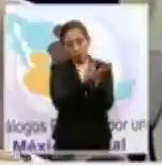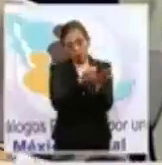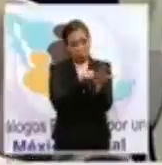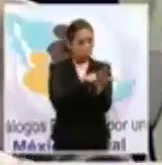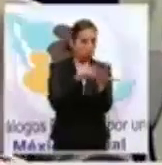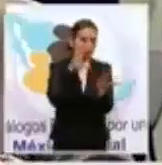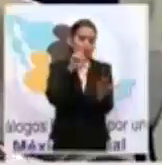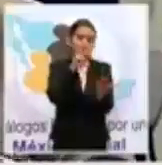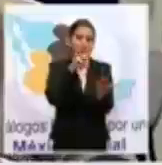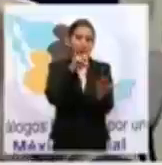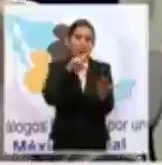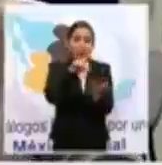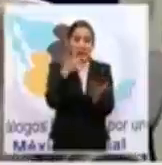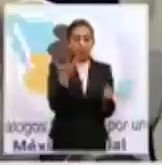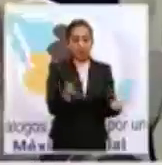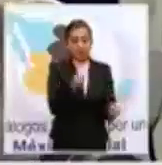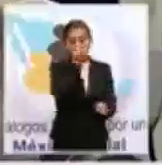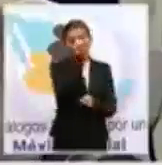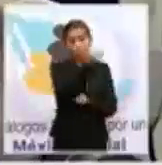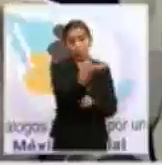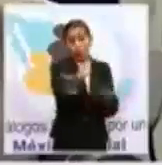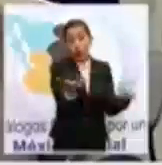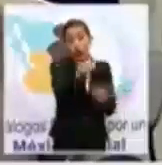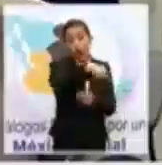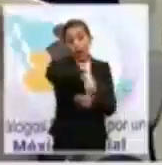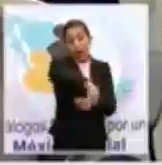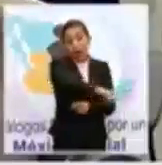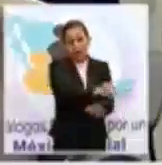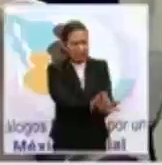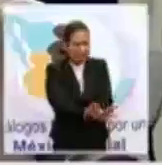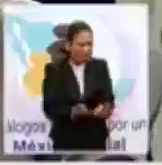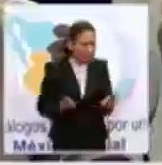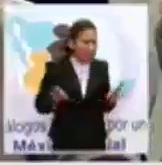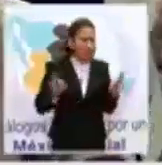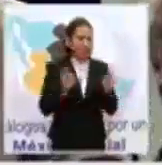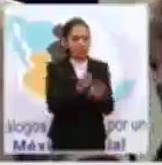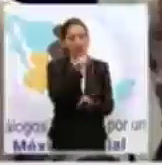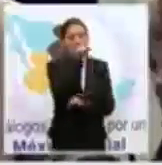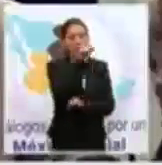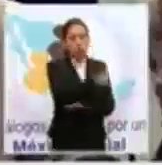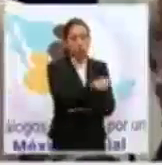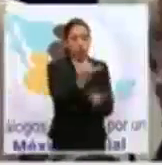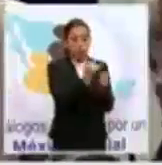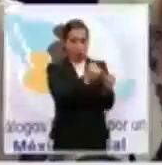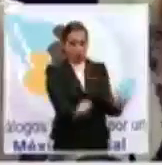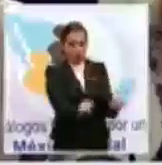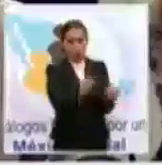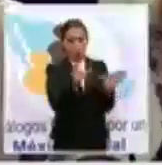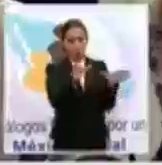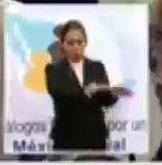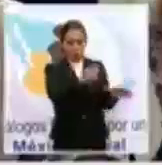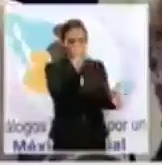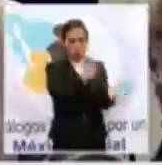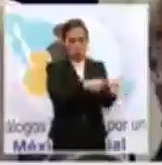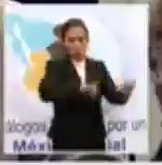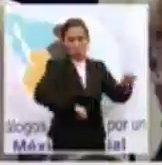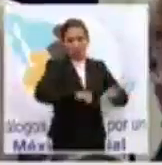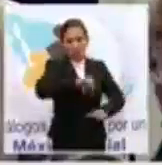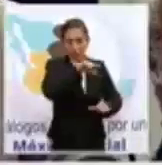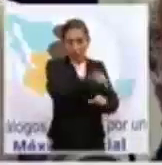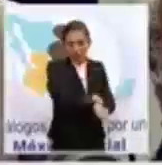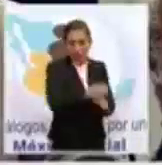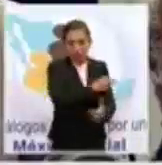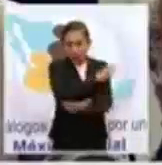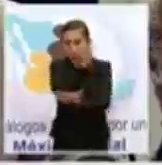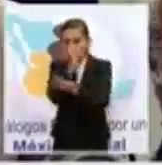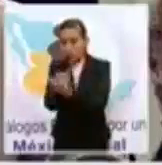el Coneval fue llamado a ser una pieza que pasara de una autonomía técnica y de gestión